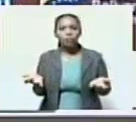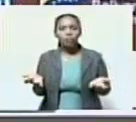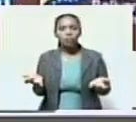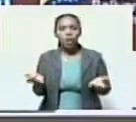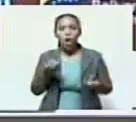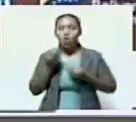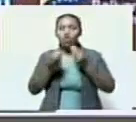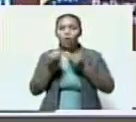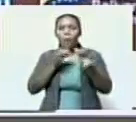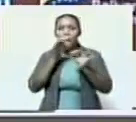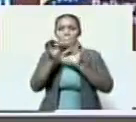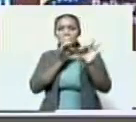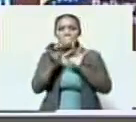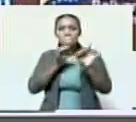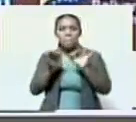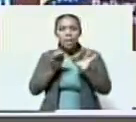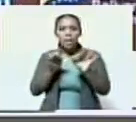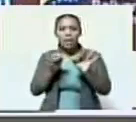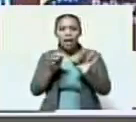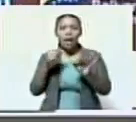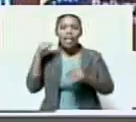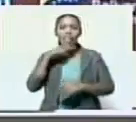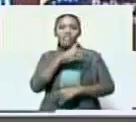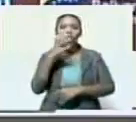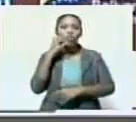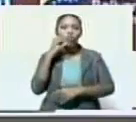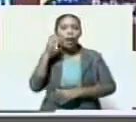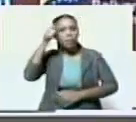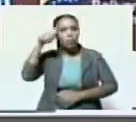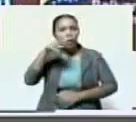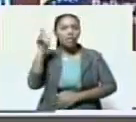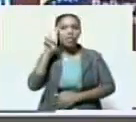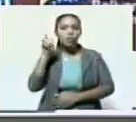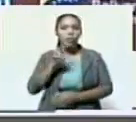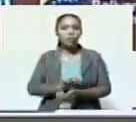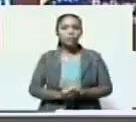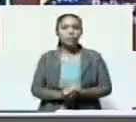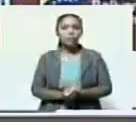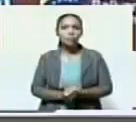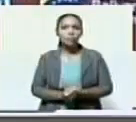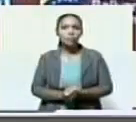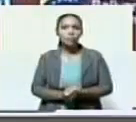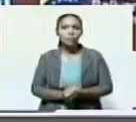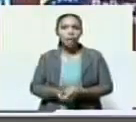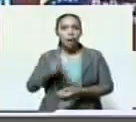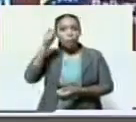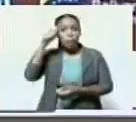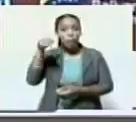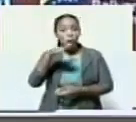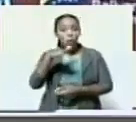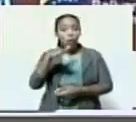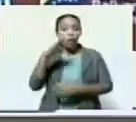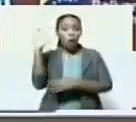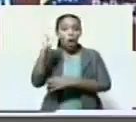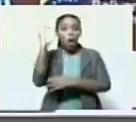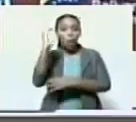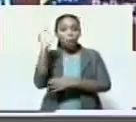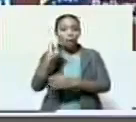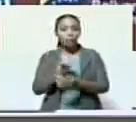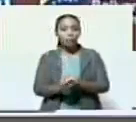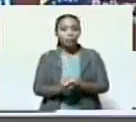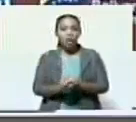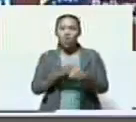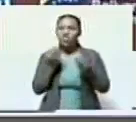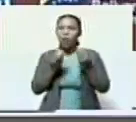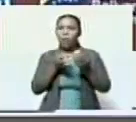¿Cómo explica Duque al pueblo de Venezuela, al pueblo de Colombia? ¿Cómo